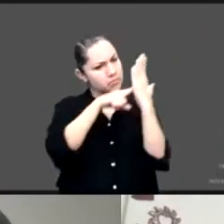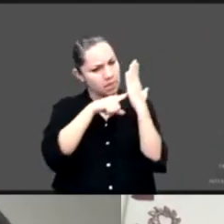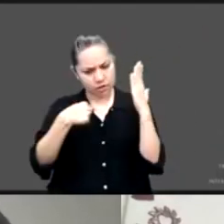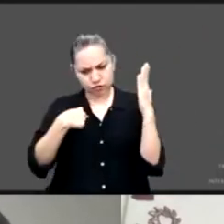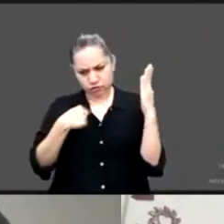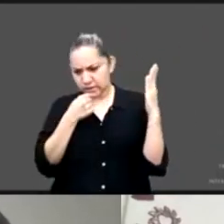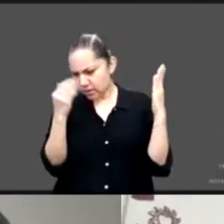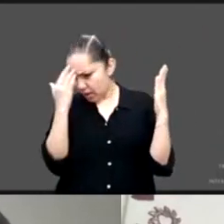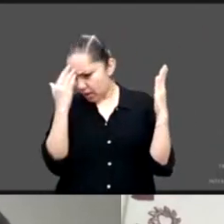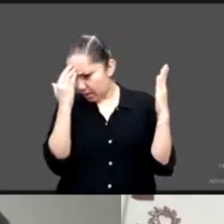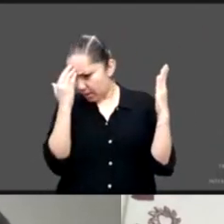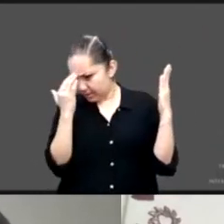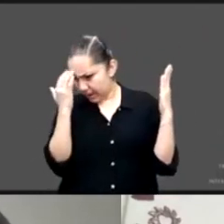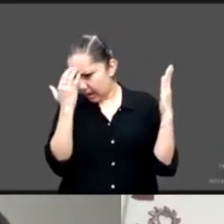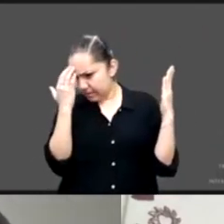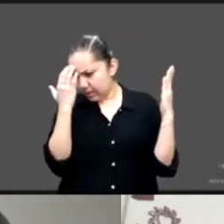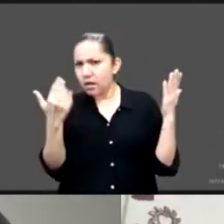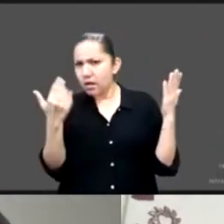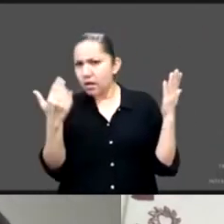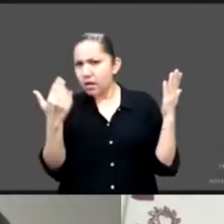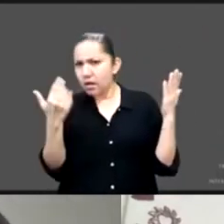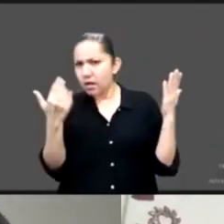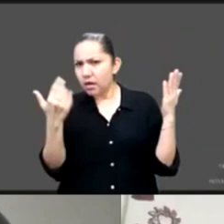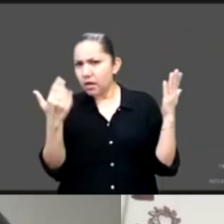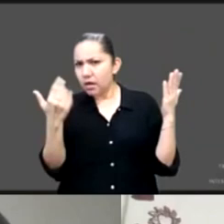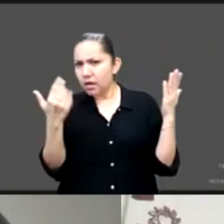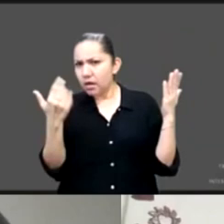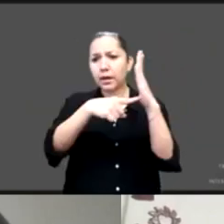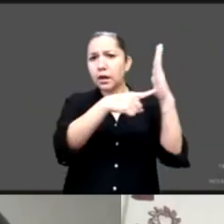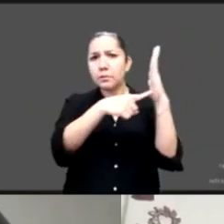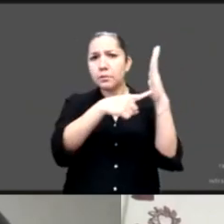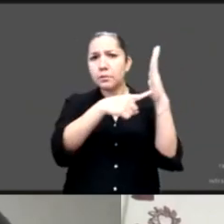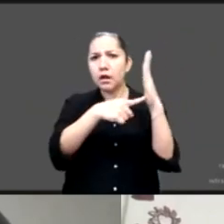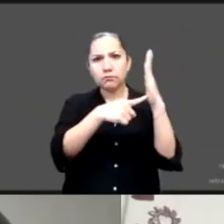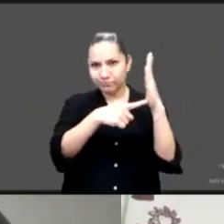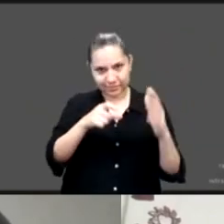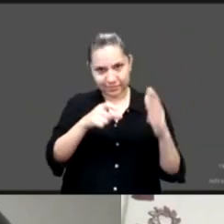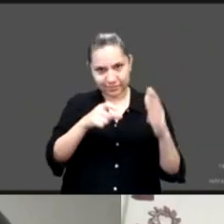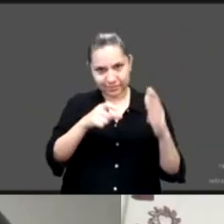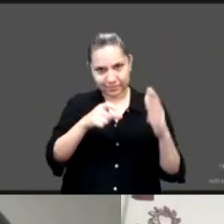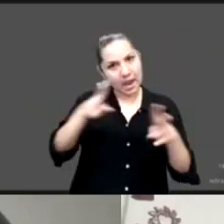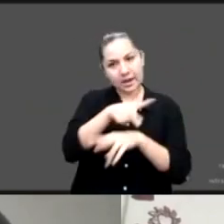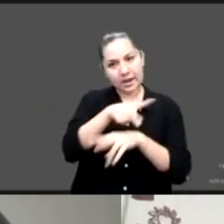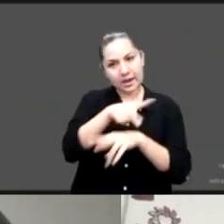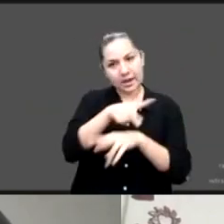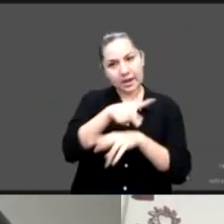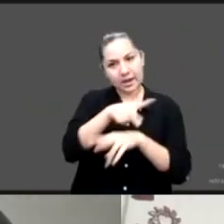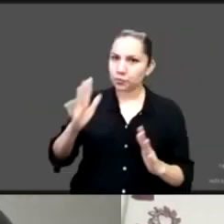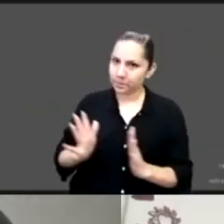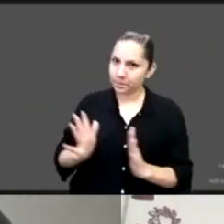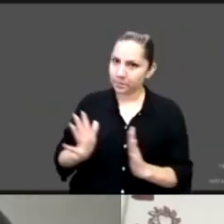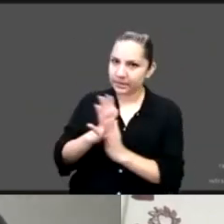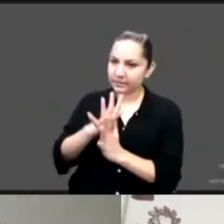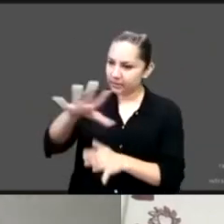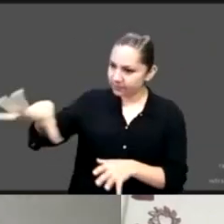tienen que tener la voz. Hasta allí mi participación en este momento.